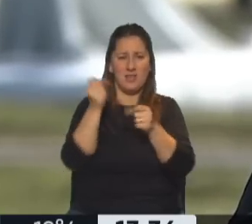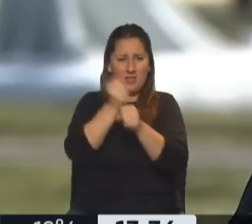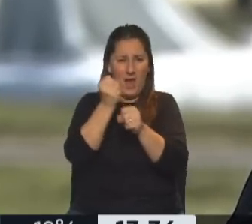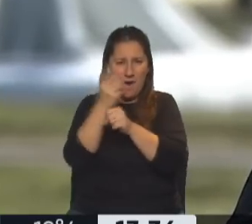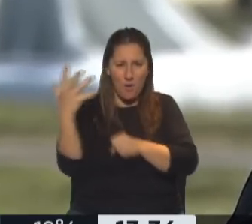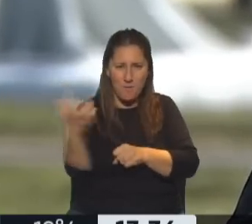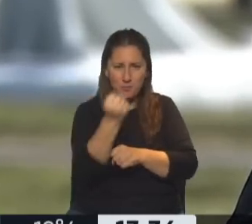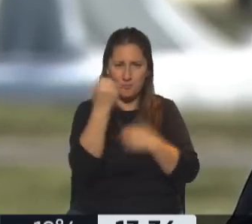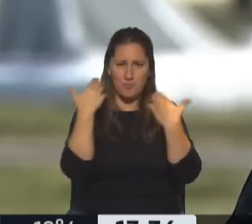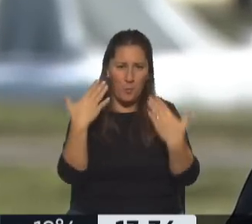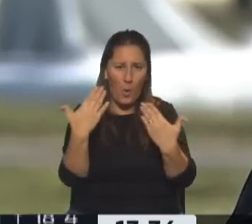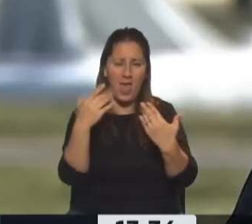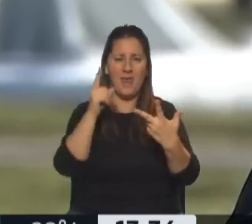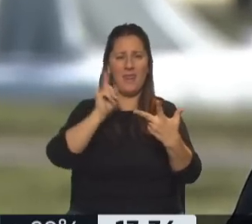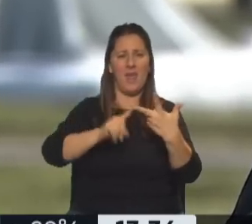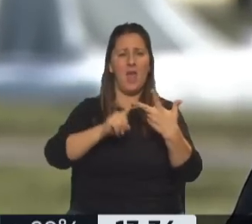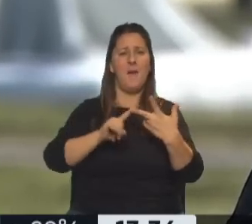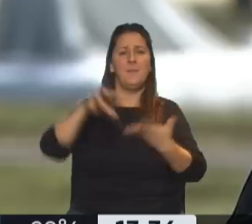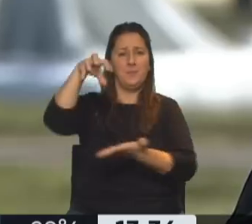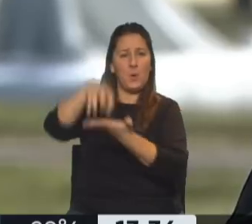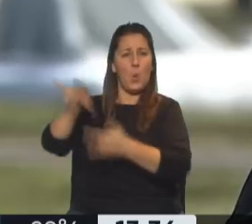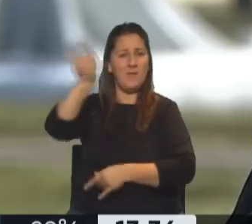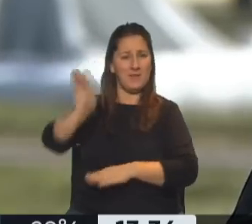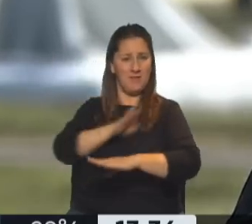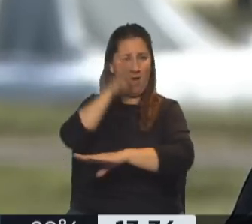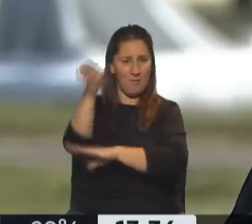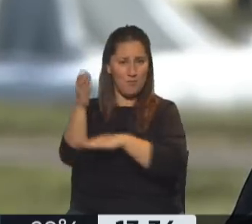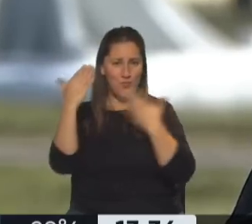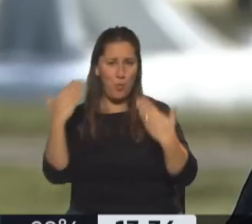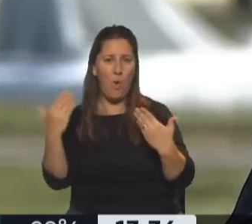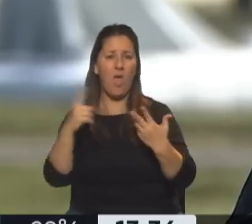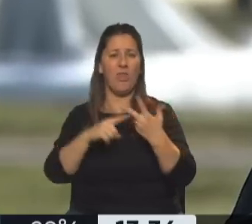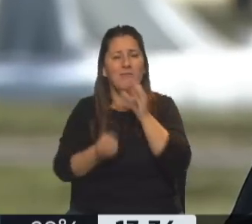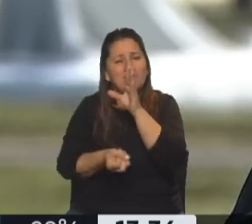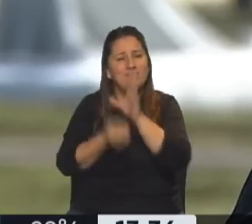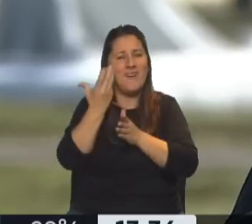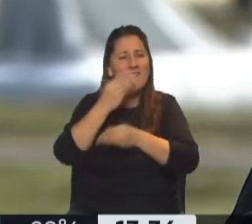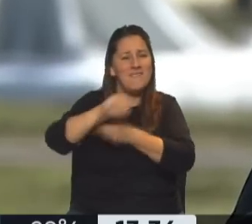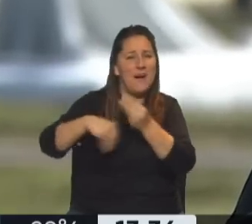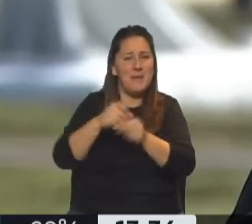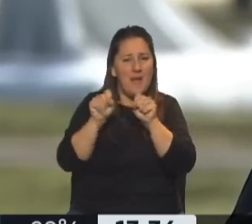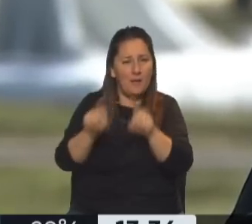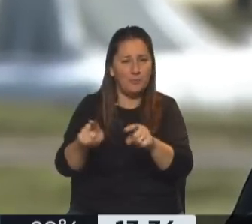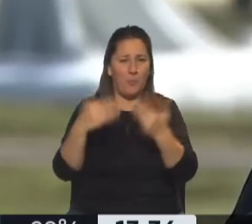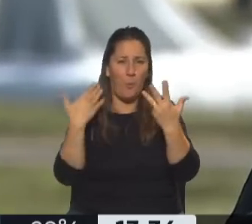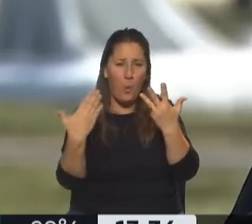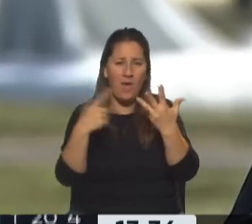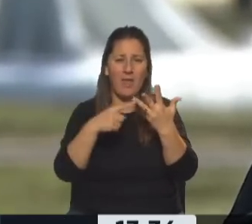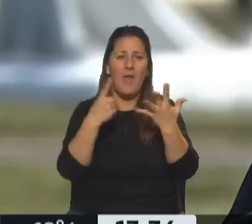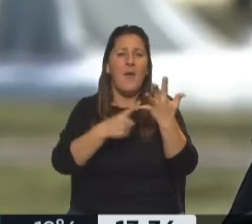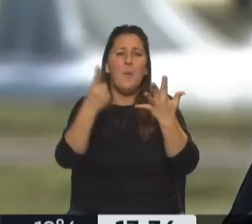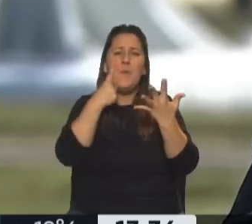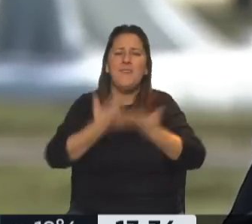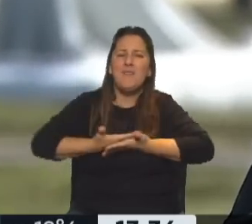trabajo, poder ir a una universidad, poder hacer una familia, poder vivir